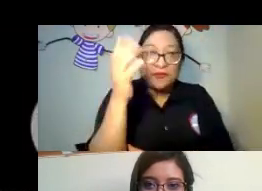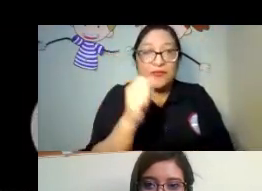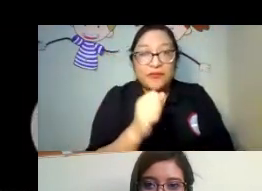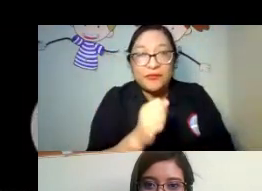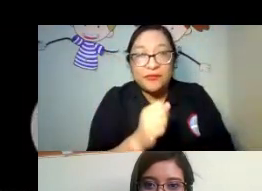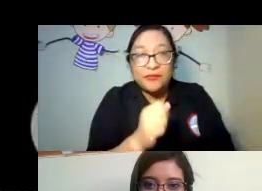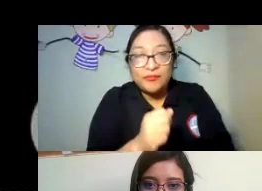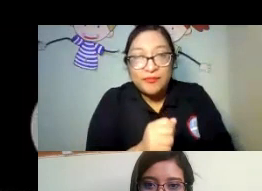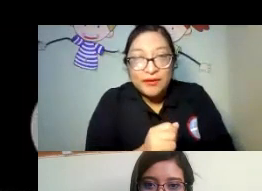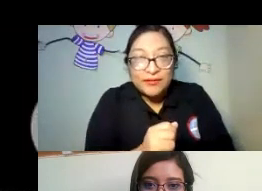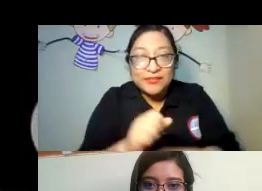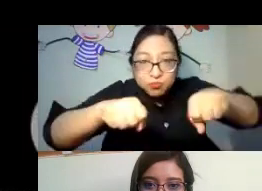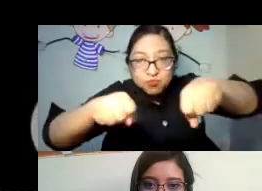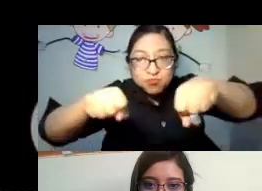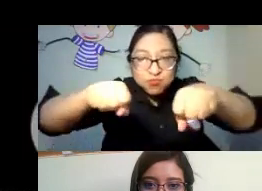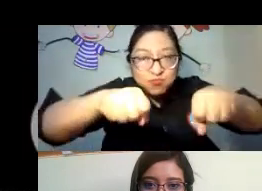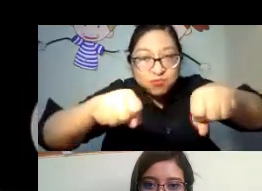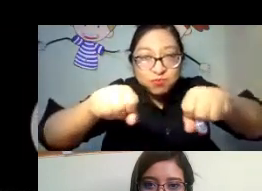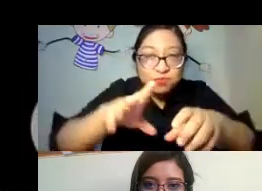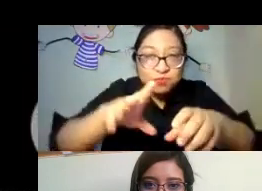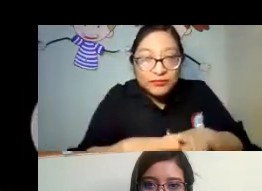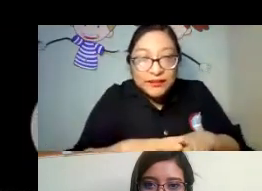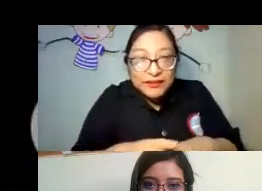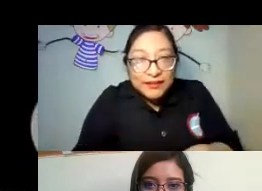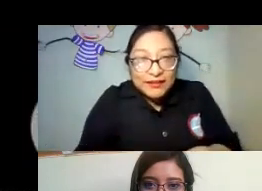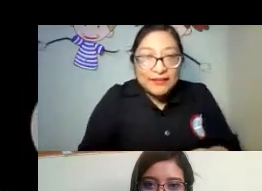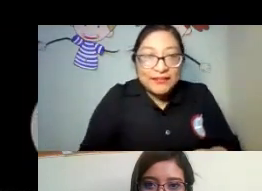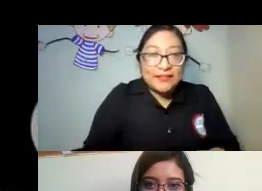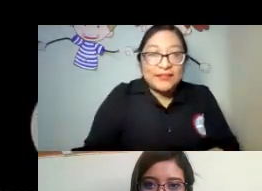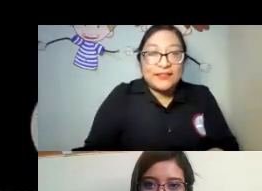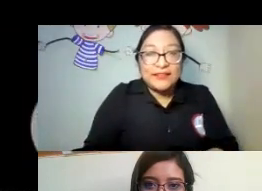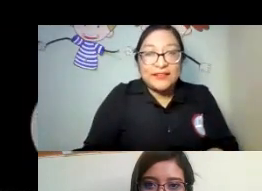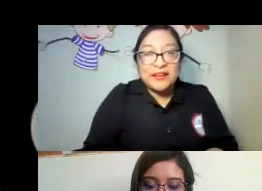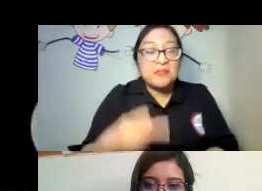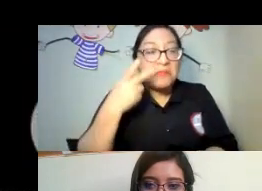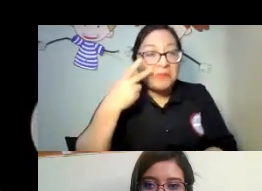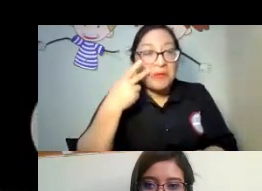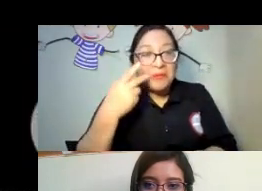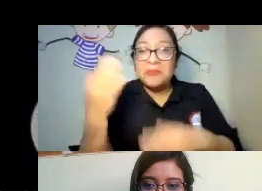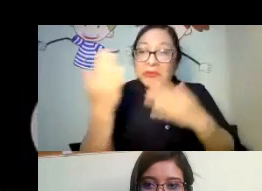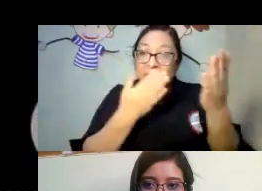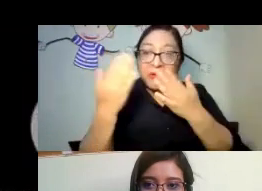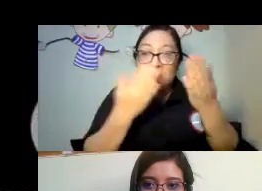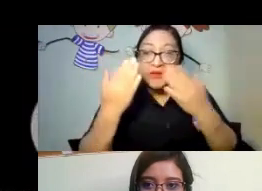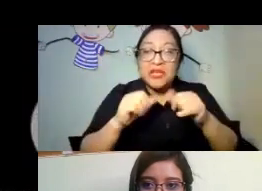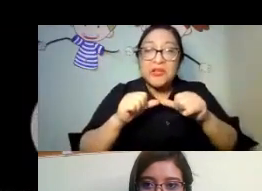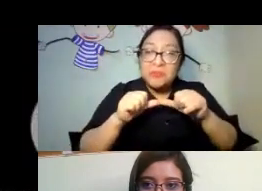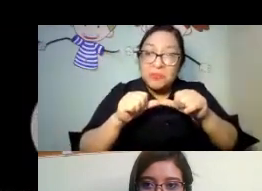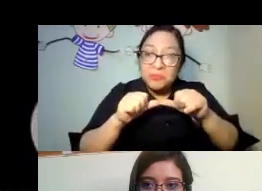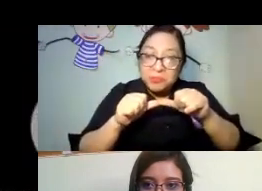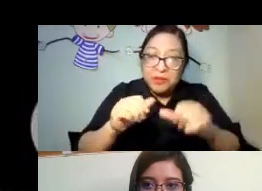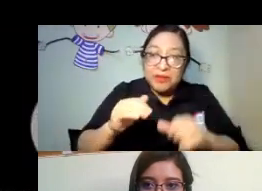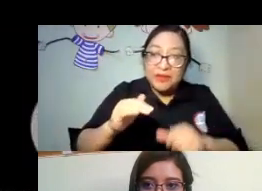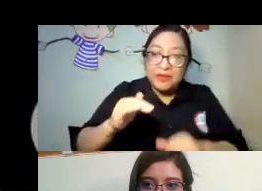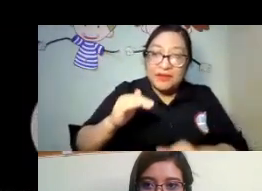clases. Inclusión escolar 2019, vamos viendo cómo cada estudiante va avanzando, va creciendo,